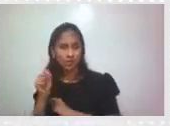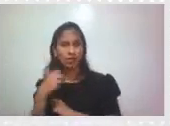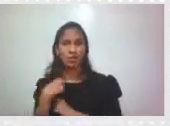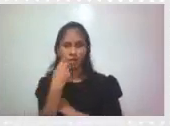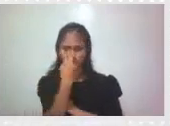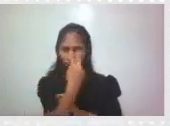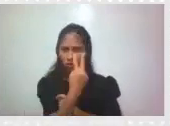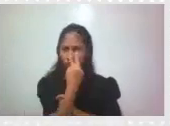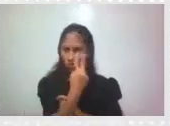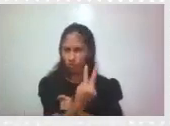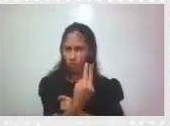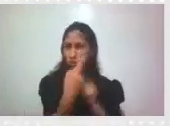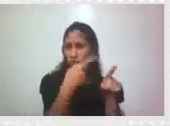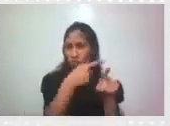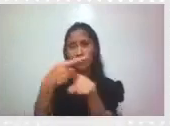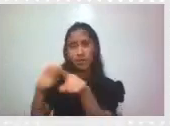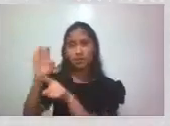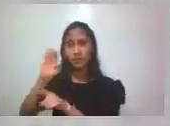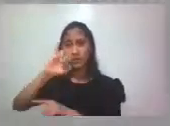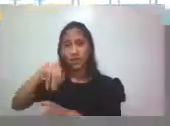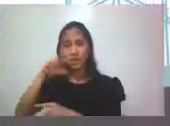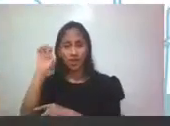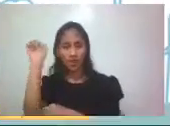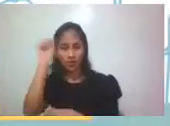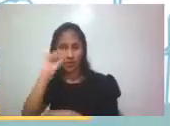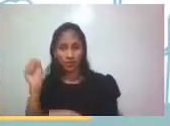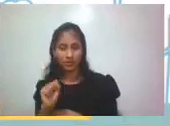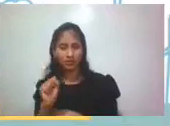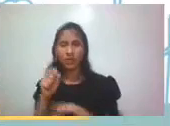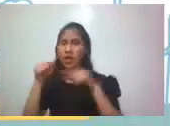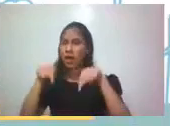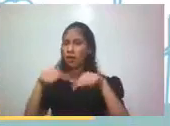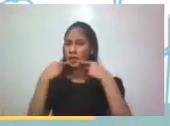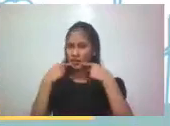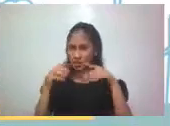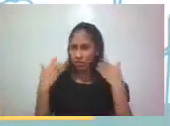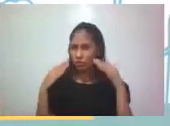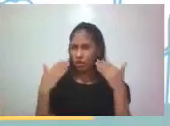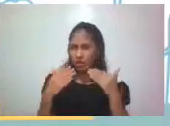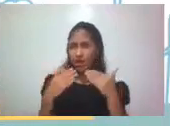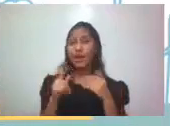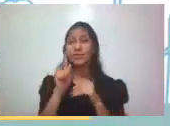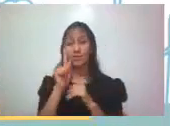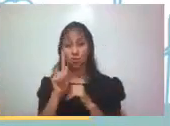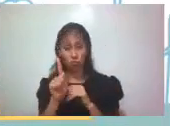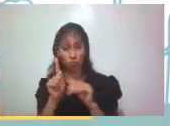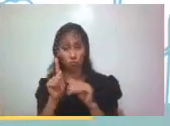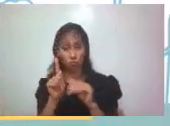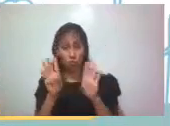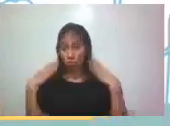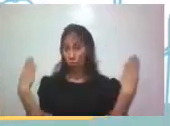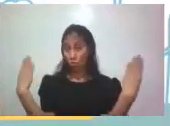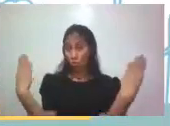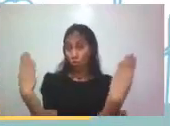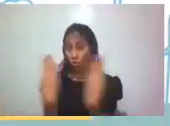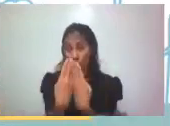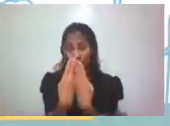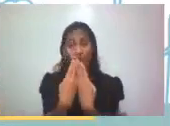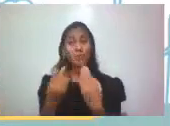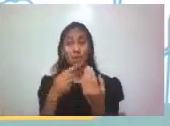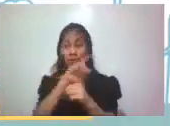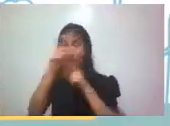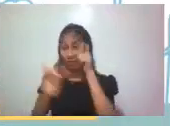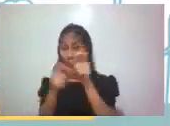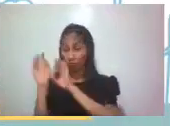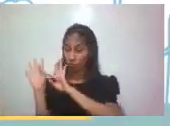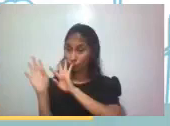común. Los que mencionamos son contar con un espacio de coordinación. Eso es relevante para poder generar